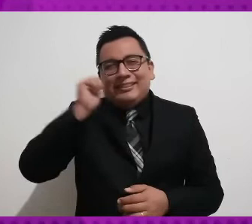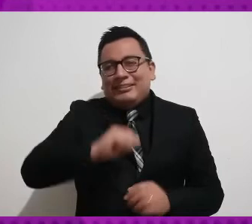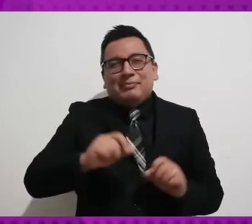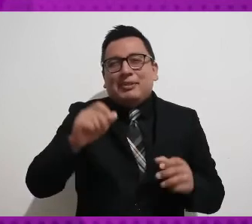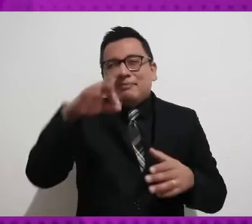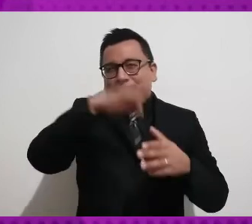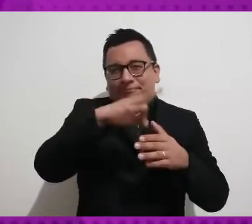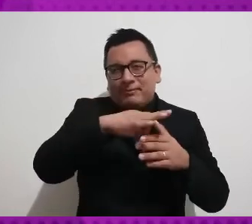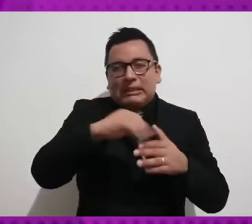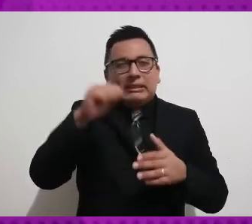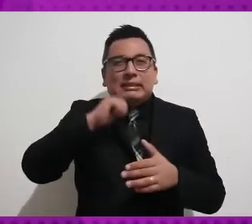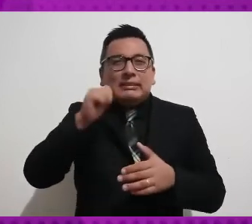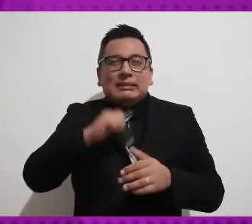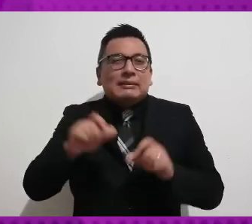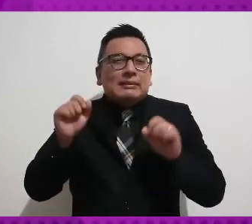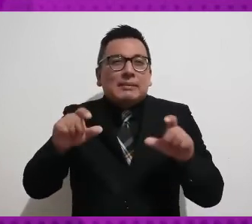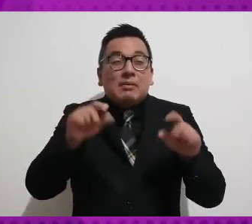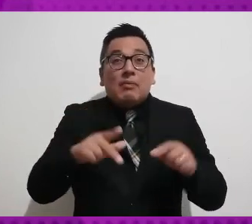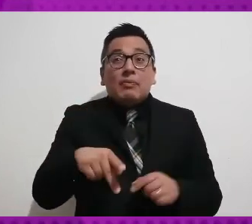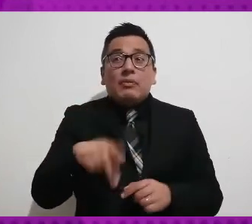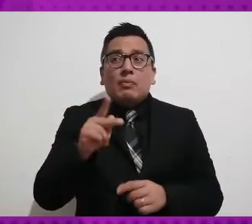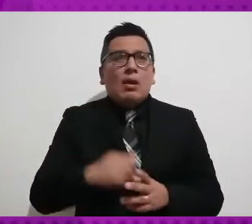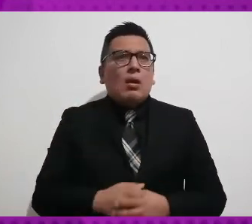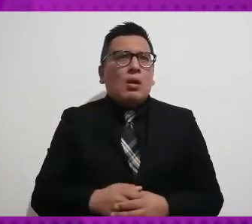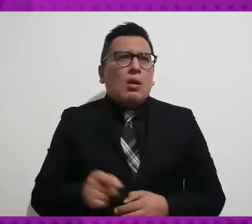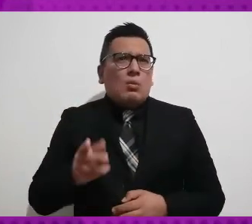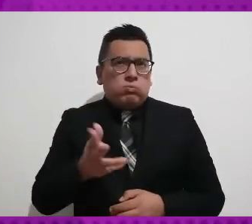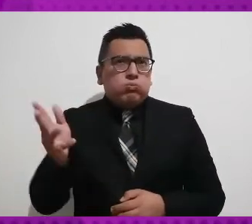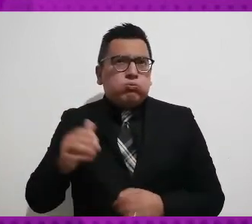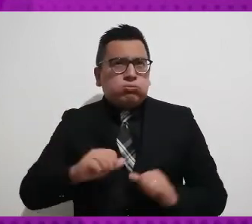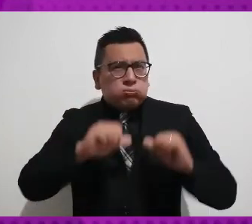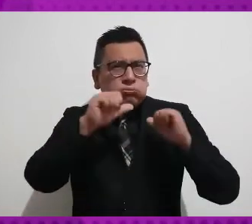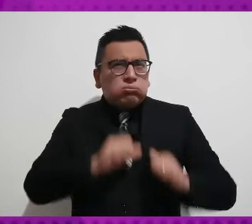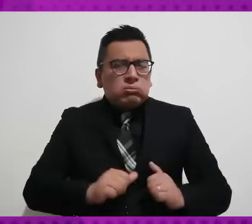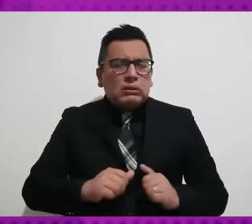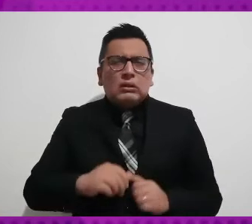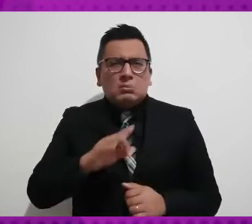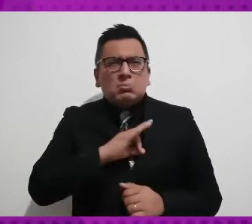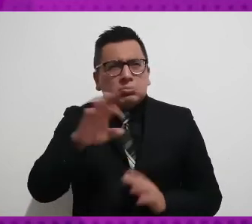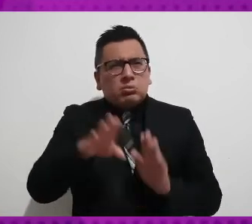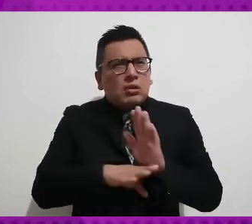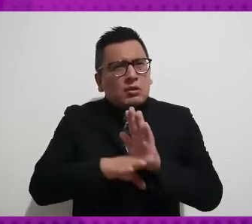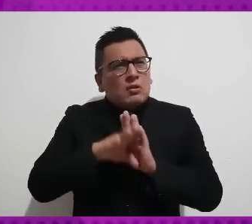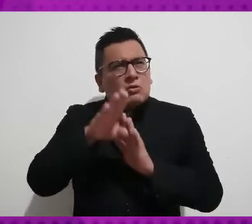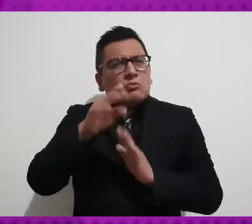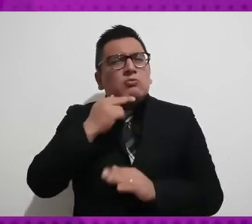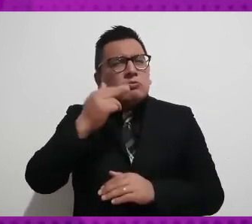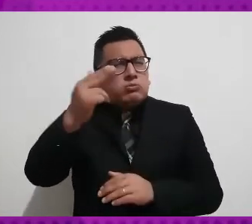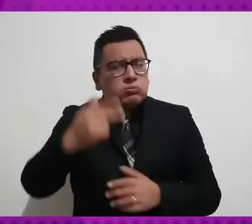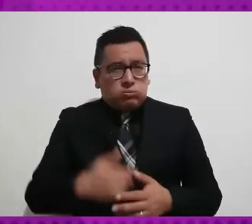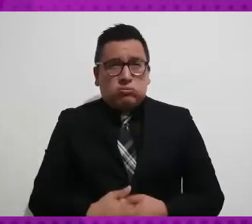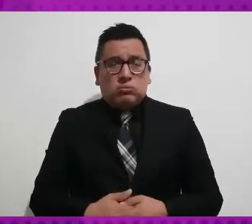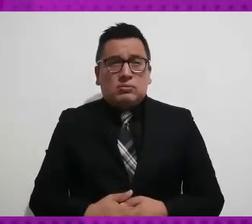que vale la pena tener en cuenta es que siempre se puede mejorar. Siempre se puede recuperar